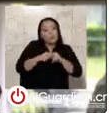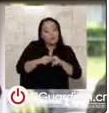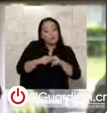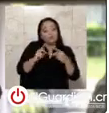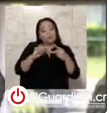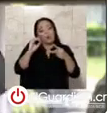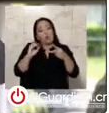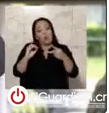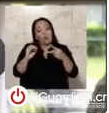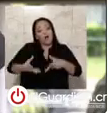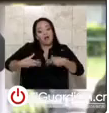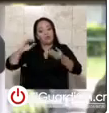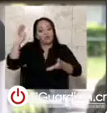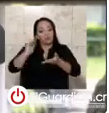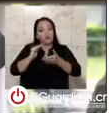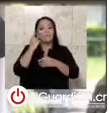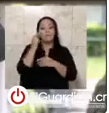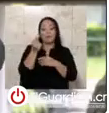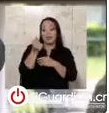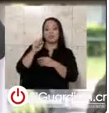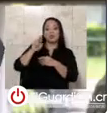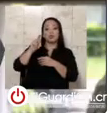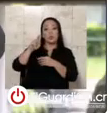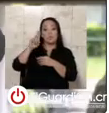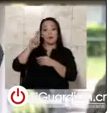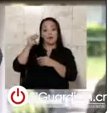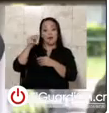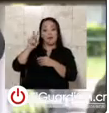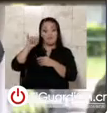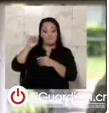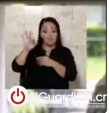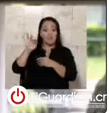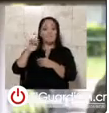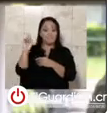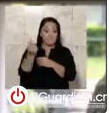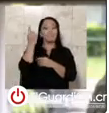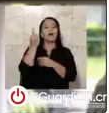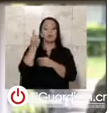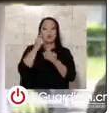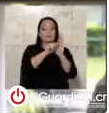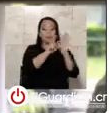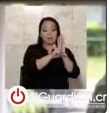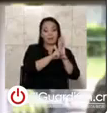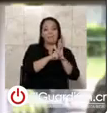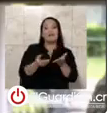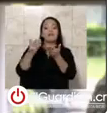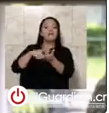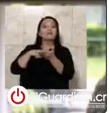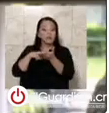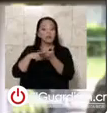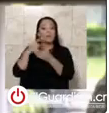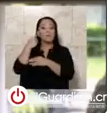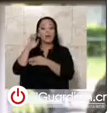reducir el gasto, porque el superávit primario que la misma Asamblea le puso al gobierno como requisito para poder hacer emisiones de eurobonos